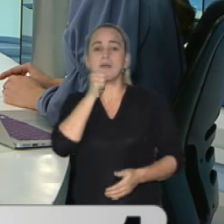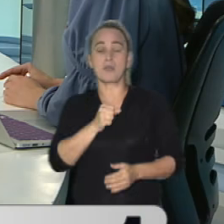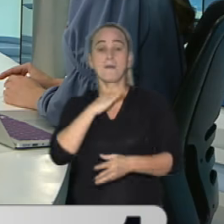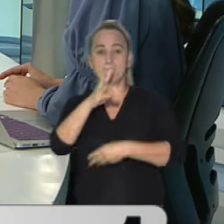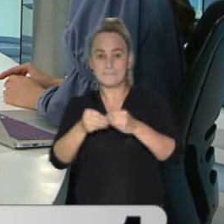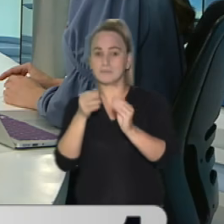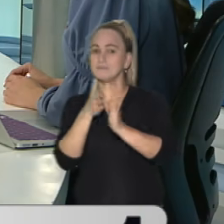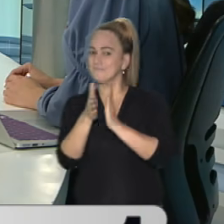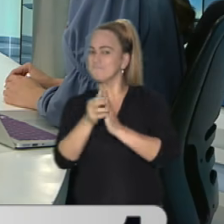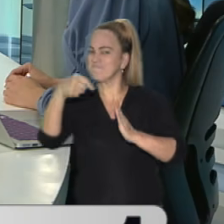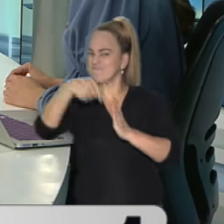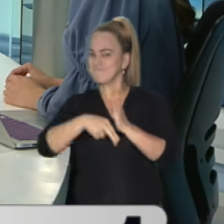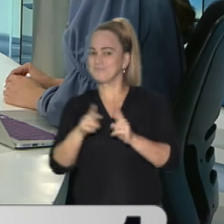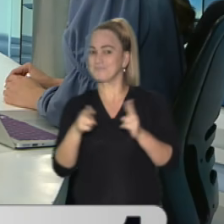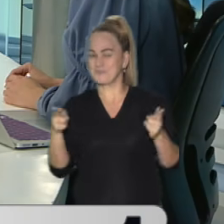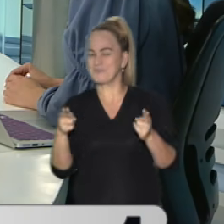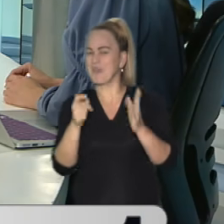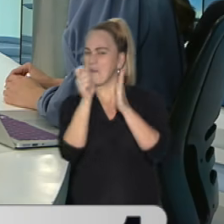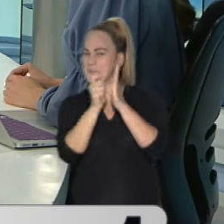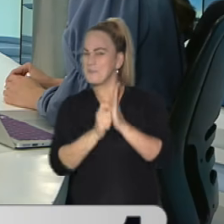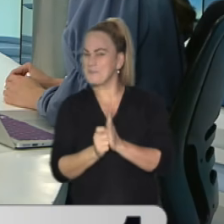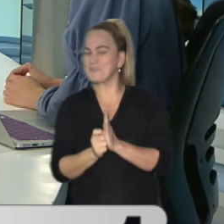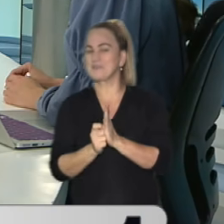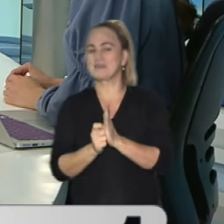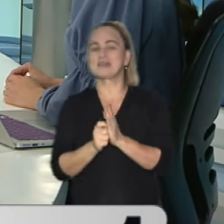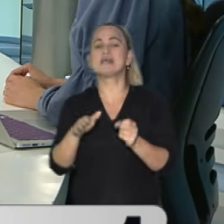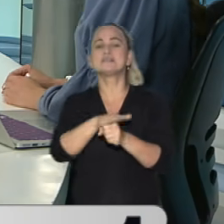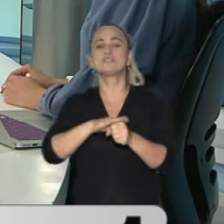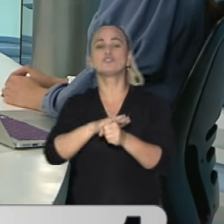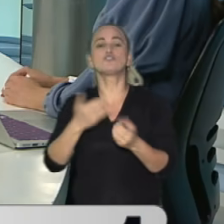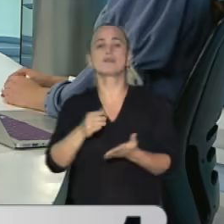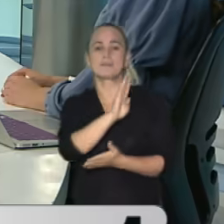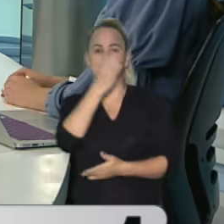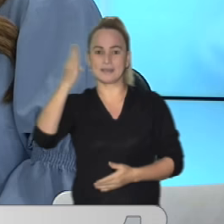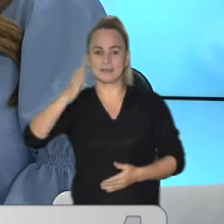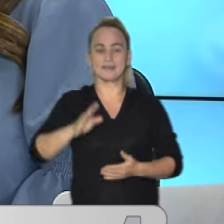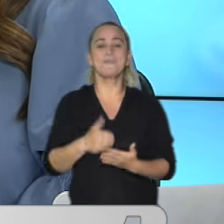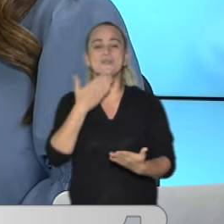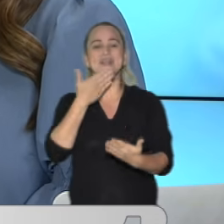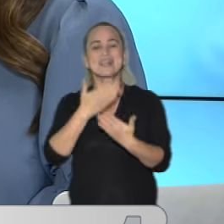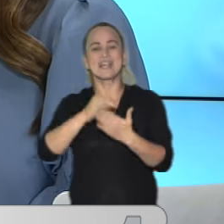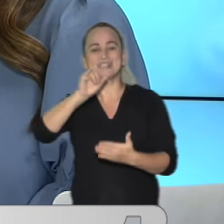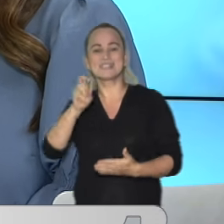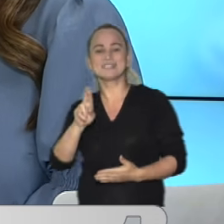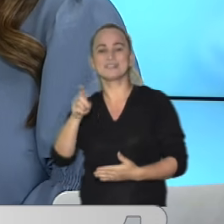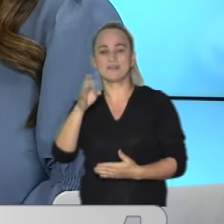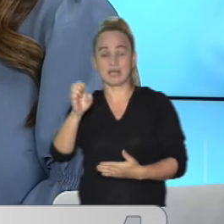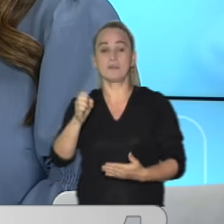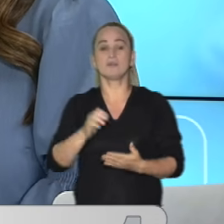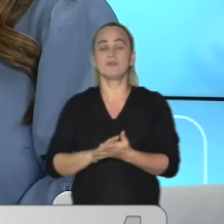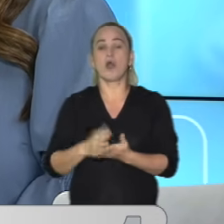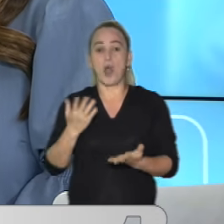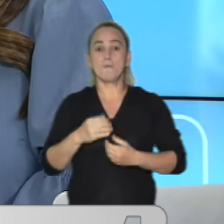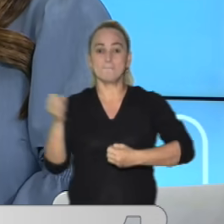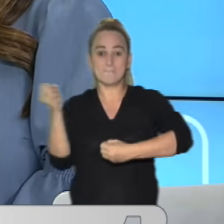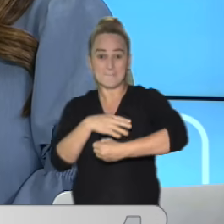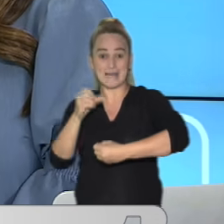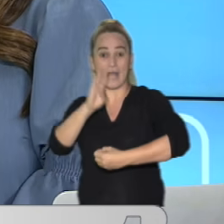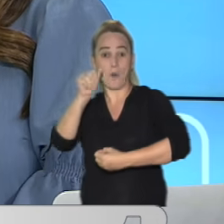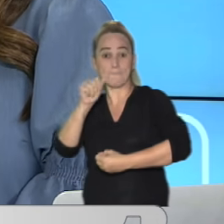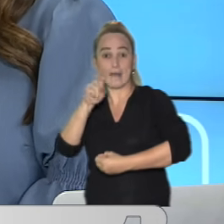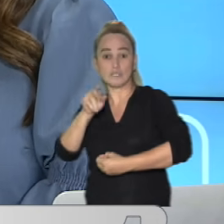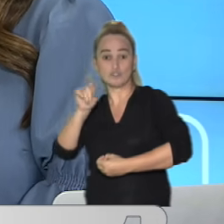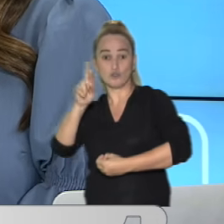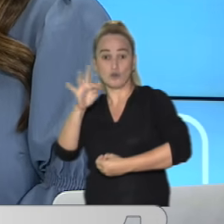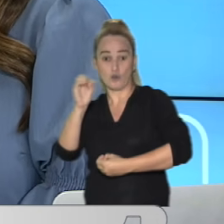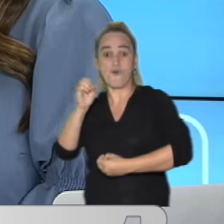Luisa, tendremos otros detalles de esta noticia desde Barranquilla. Así es, Jorge, gracias. Y el mercado Basurto de Cartagena